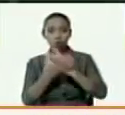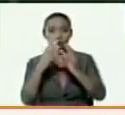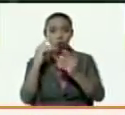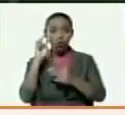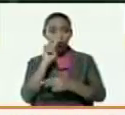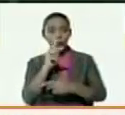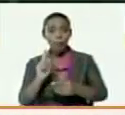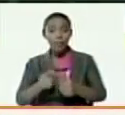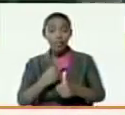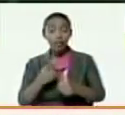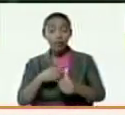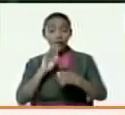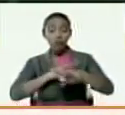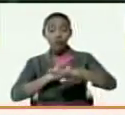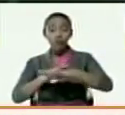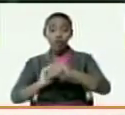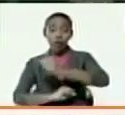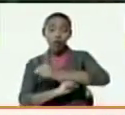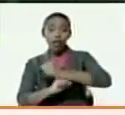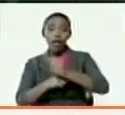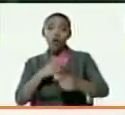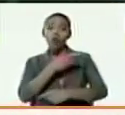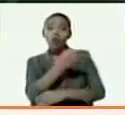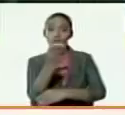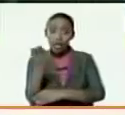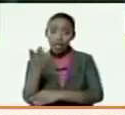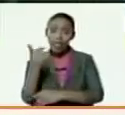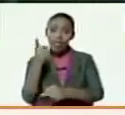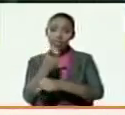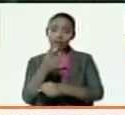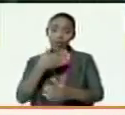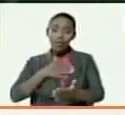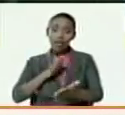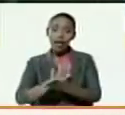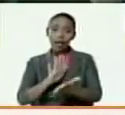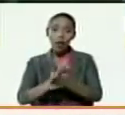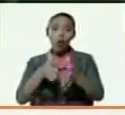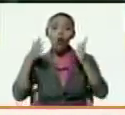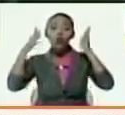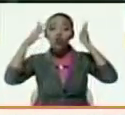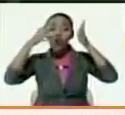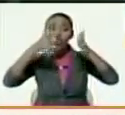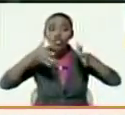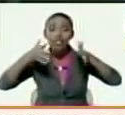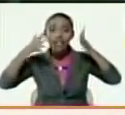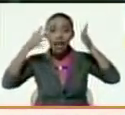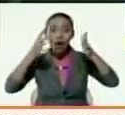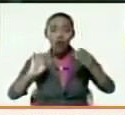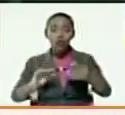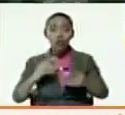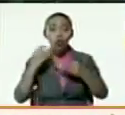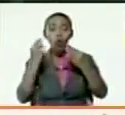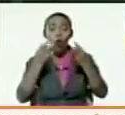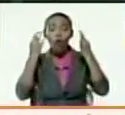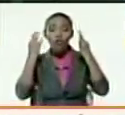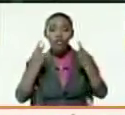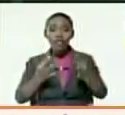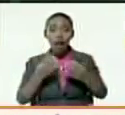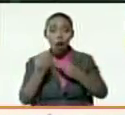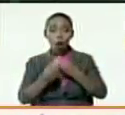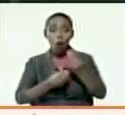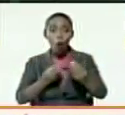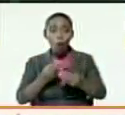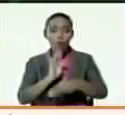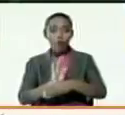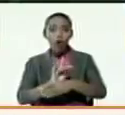principal llamado de las autoridades a mantener la calma, a seguir las recomendaciones y los consejos de la fuentes oficiales, no hacerse